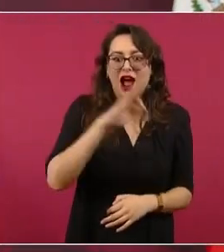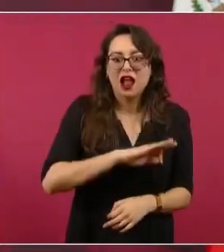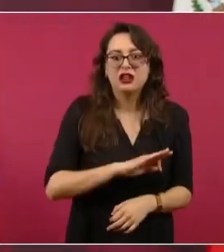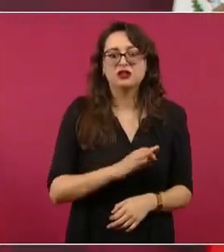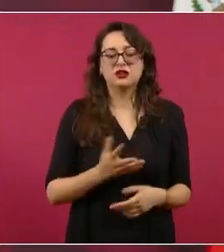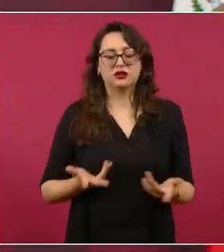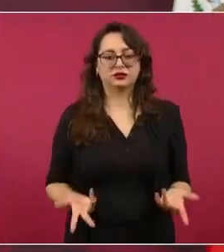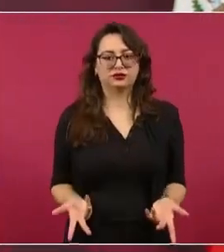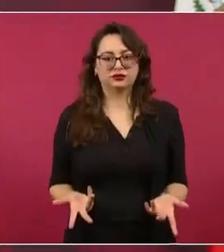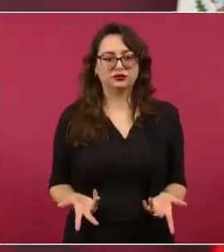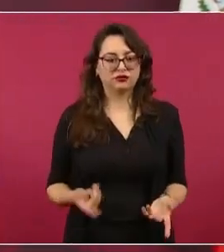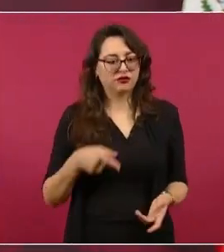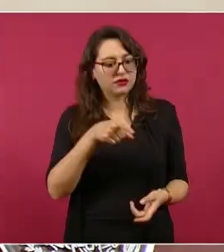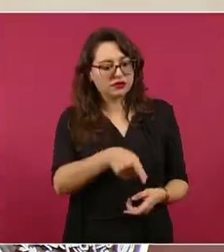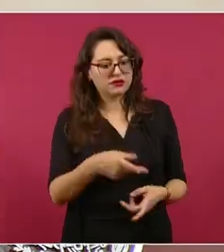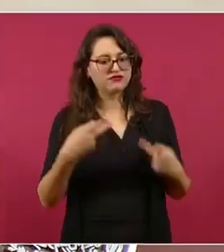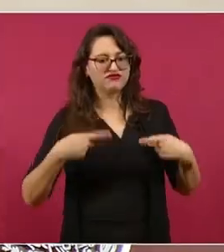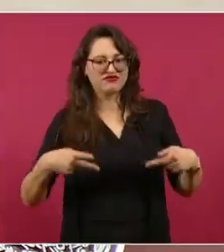cómo golpeaban